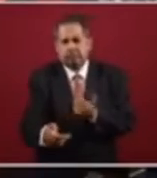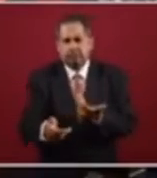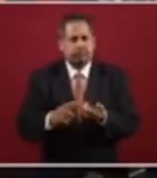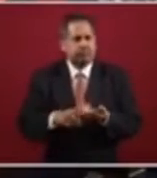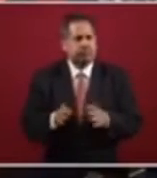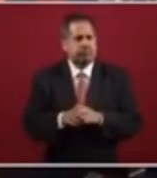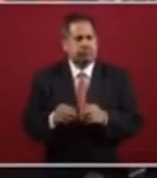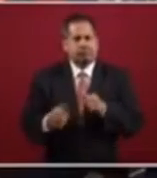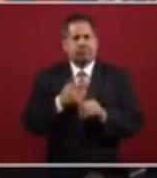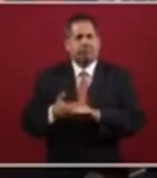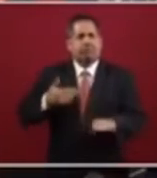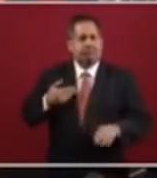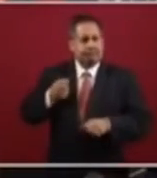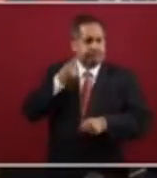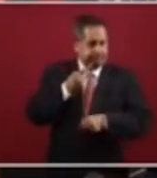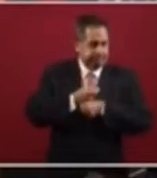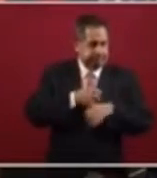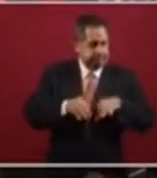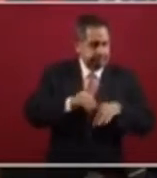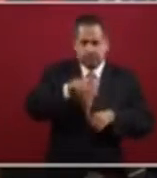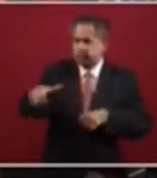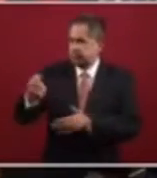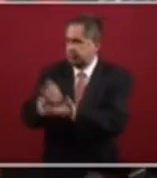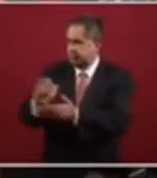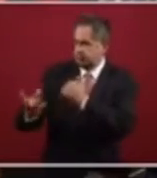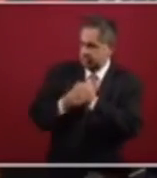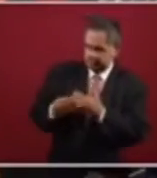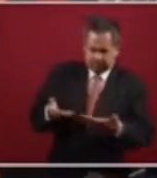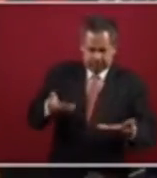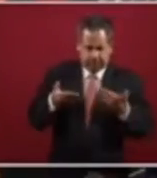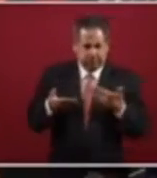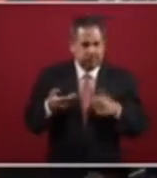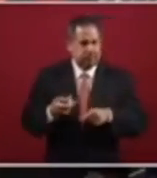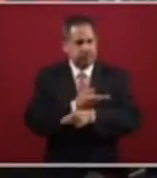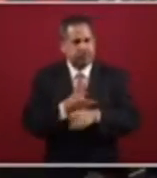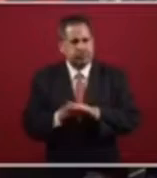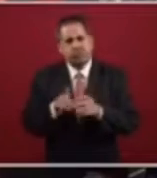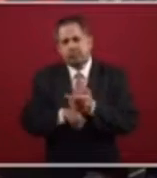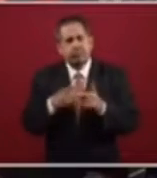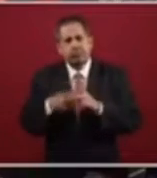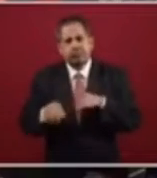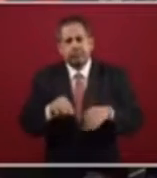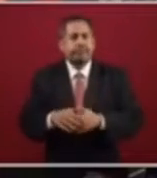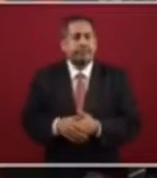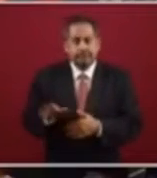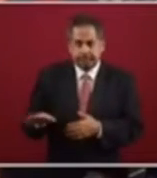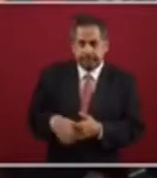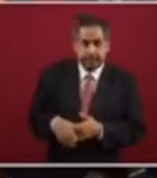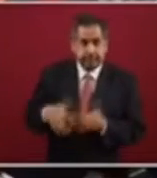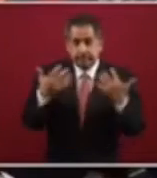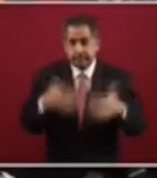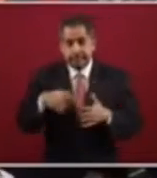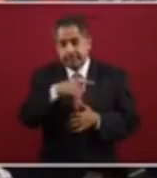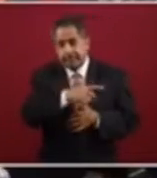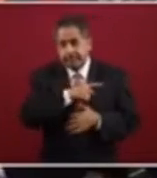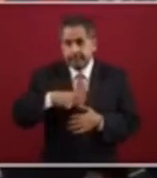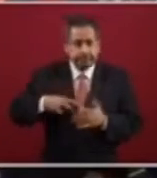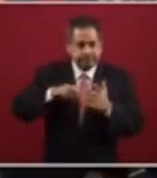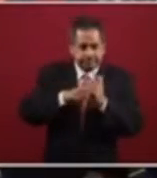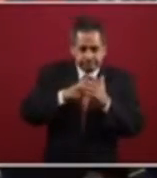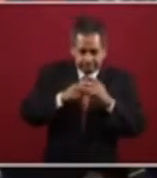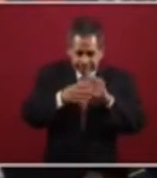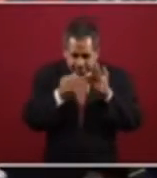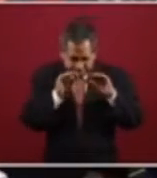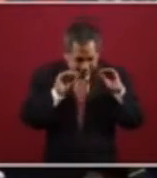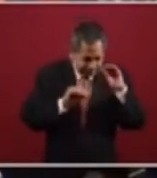entre la aprobación de la evaluación de la MIA y cómo comienzan estas empresas a trabajar estas el 1 de agosto? Estas empresas tienen que empezar a hacer la ingeniería de